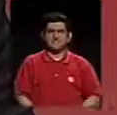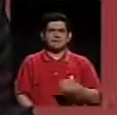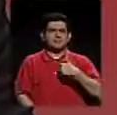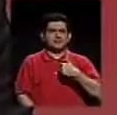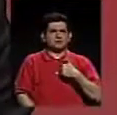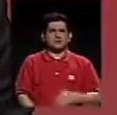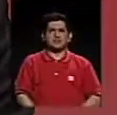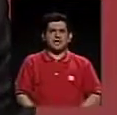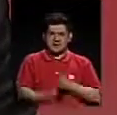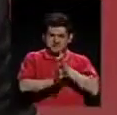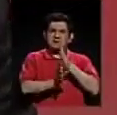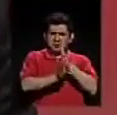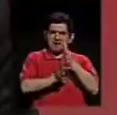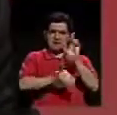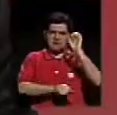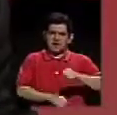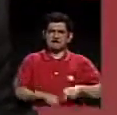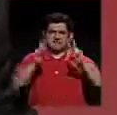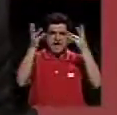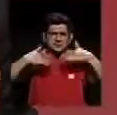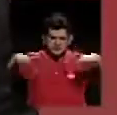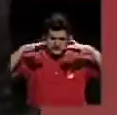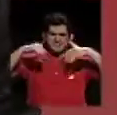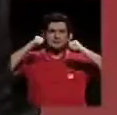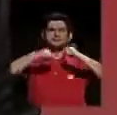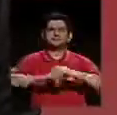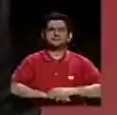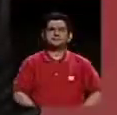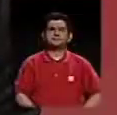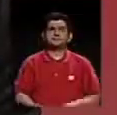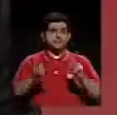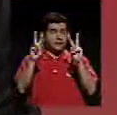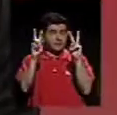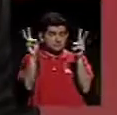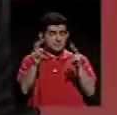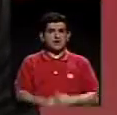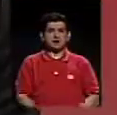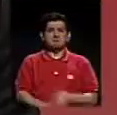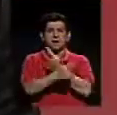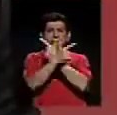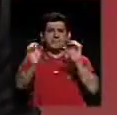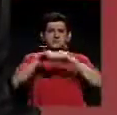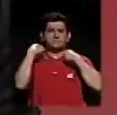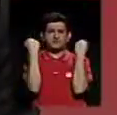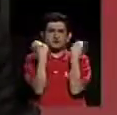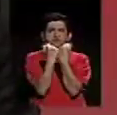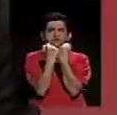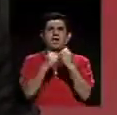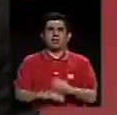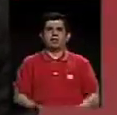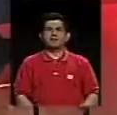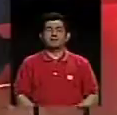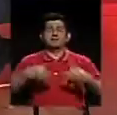tenga una gran trayectoria como en temas de medio ambiente. Temas de libertades sindicales, porque